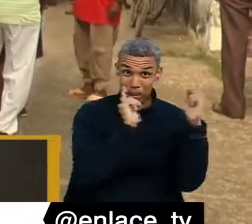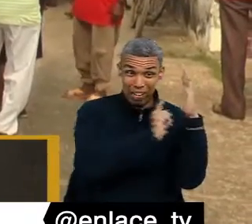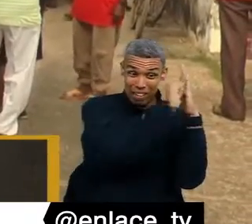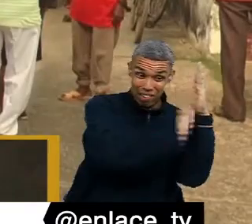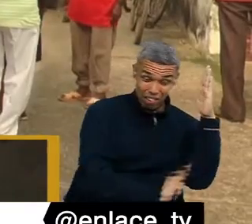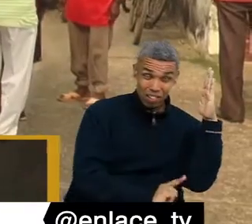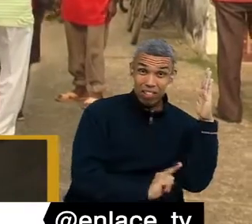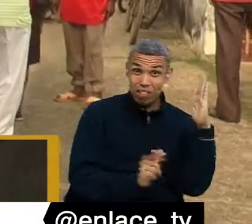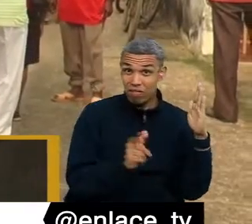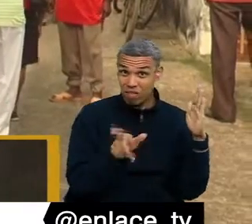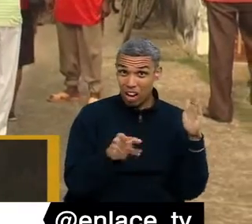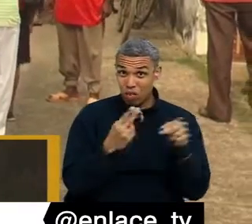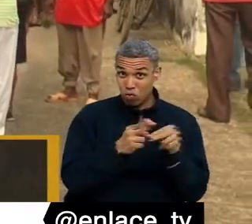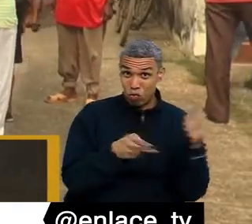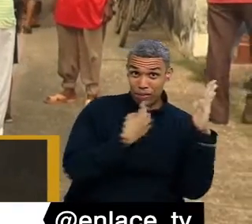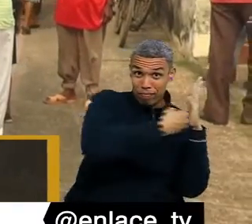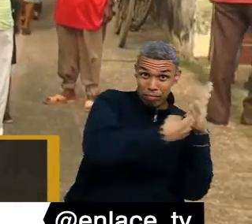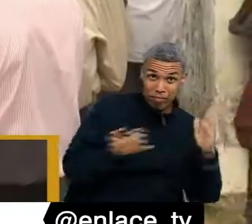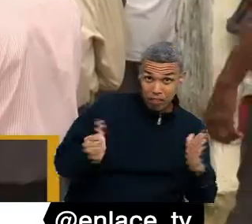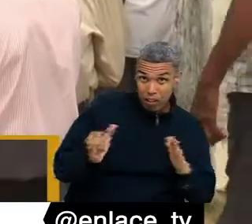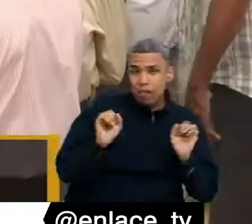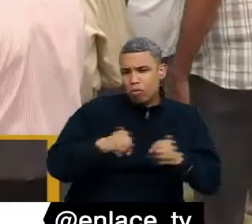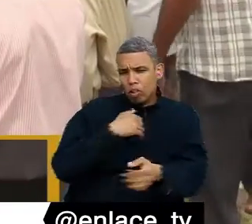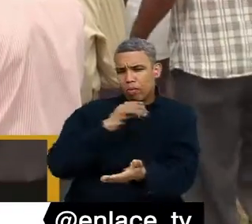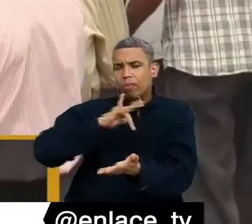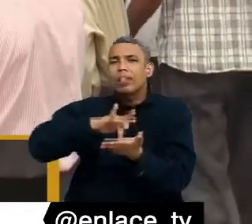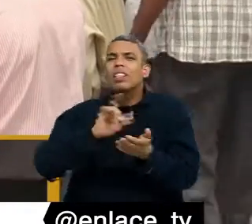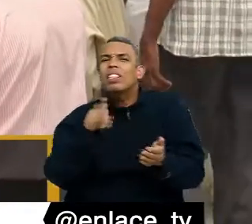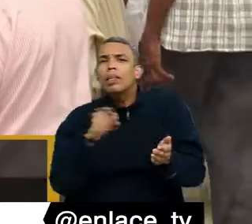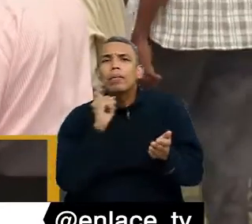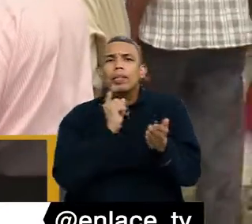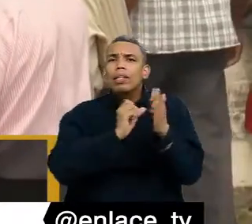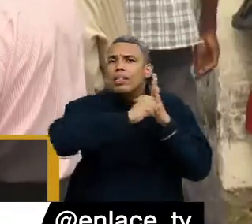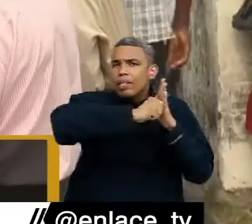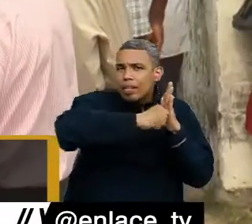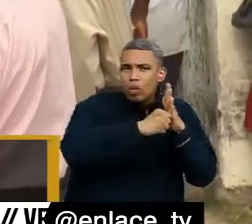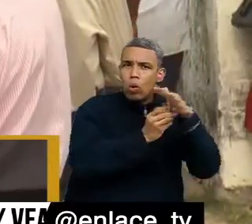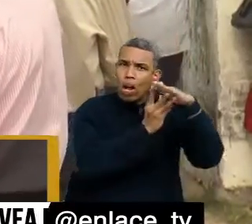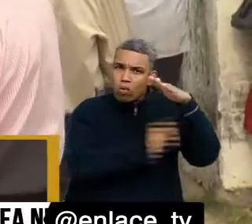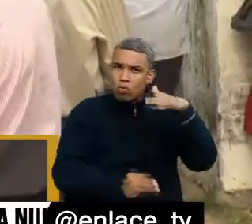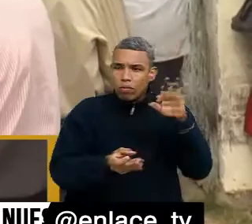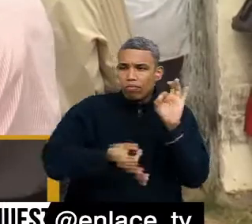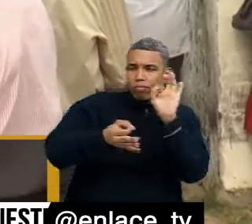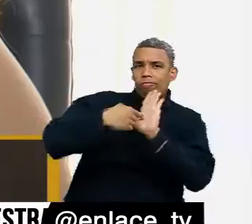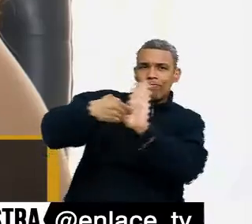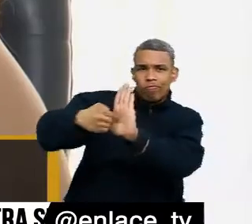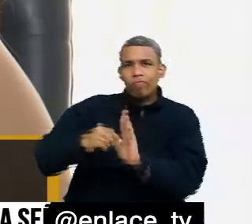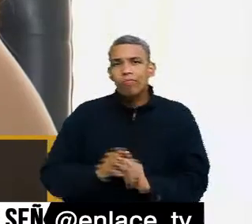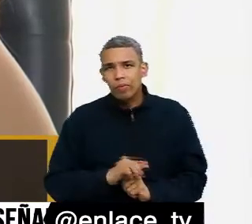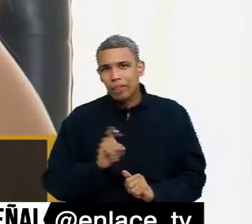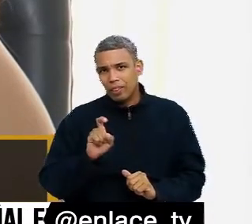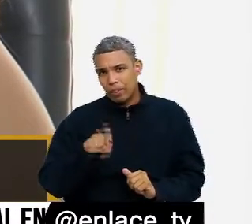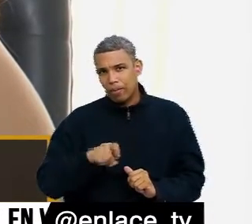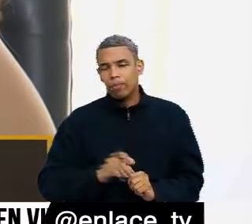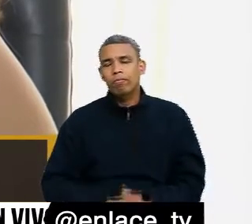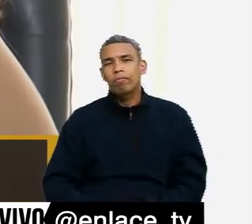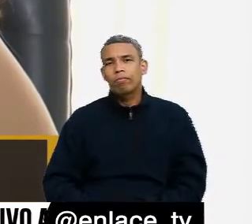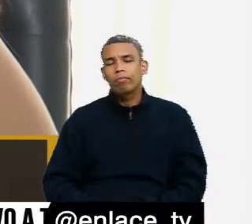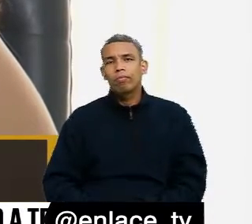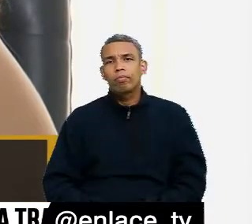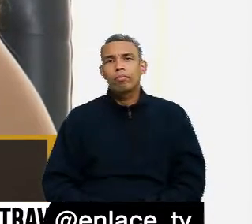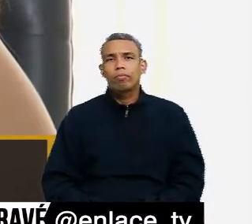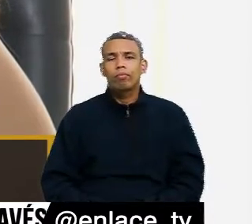Deben presentar su cédula o una autorización autenticada en notaría con fotocopia de cédula de quien reclame el pago. Calcaba un poco el tema de que vamos a tener